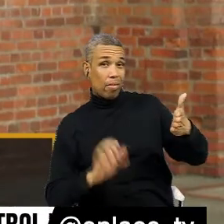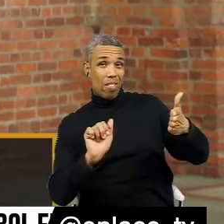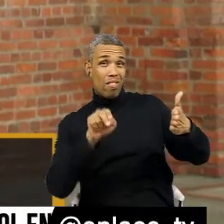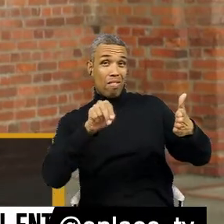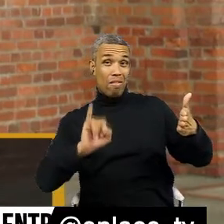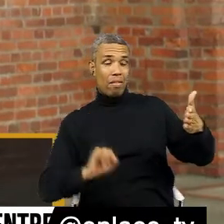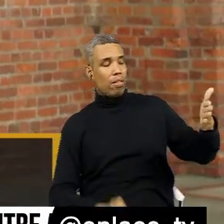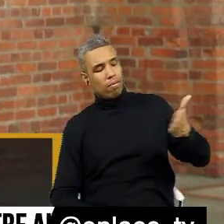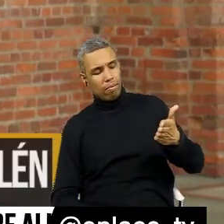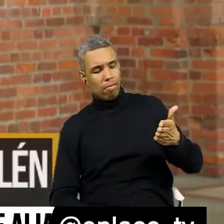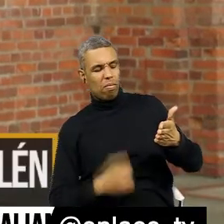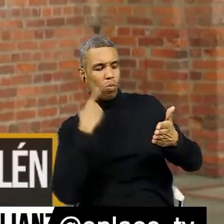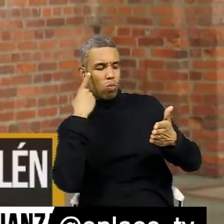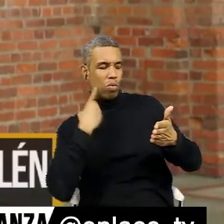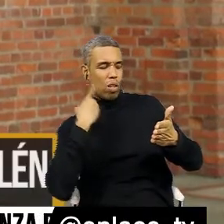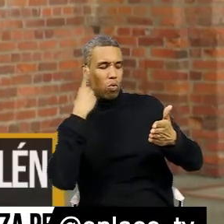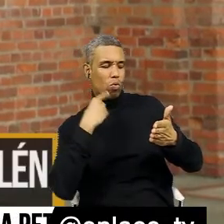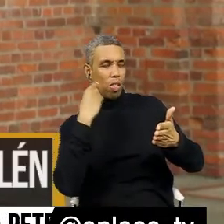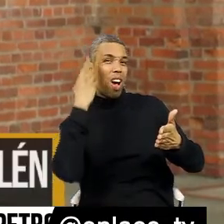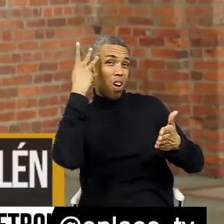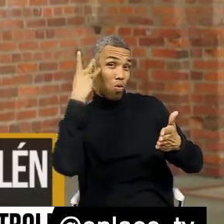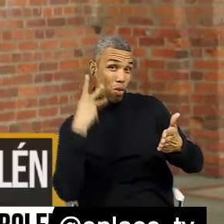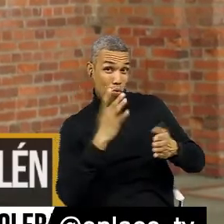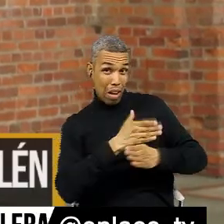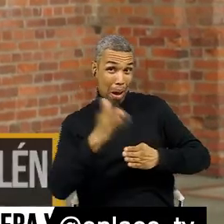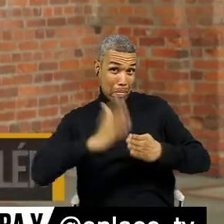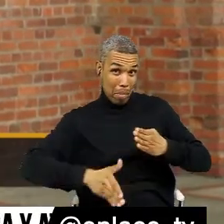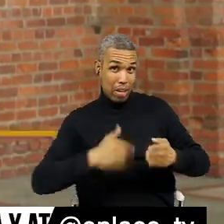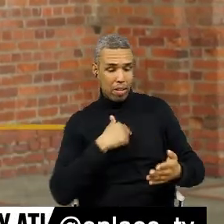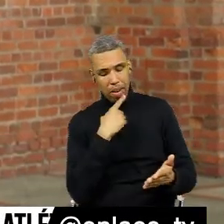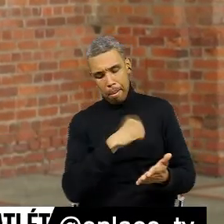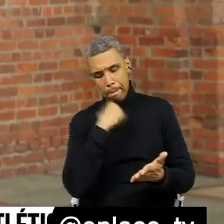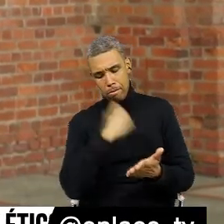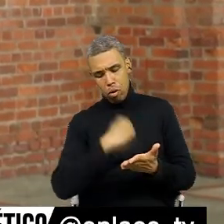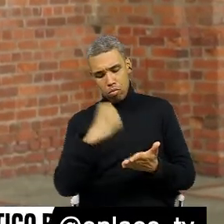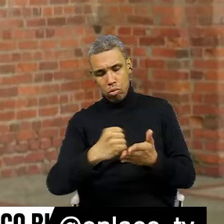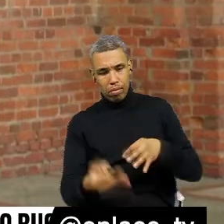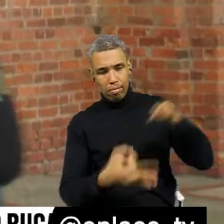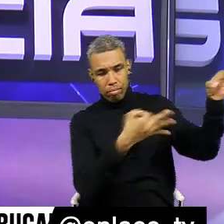entre 3 a 4 días, fue lo que nos informaron, y de esta forma inmediatamente ya nosotros reiniciamos las obras.